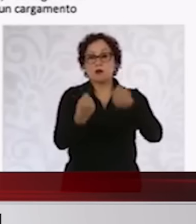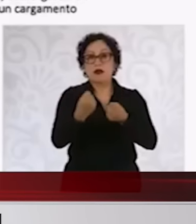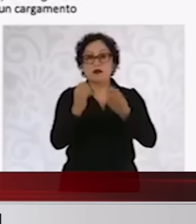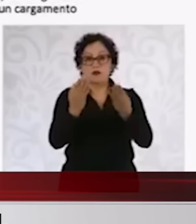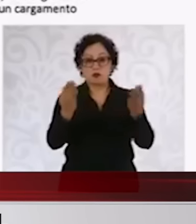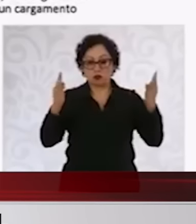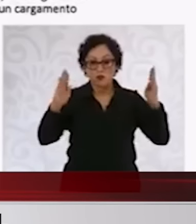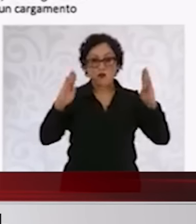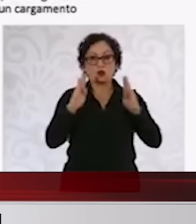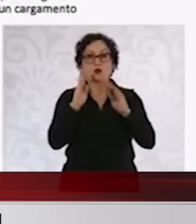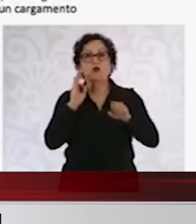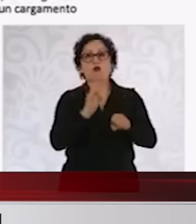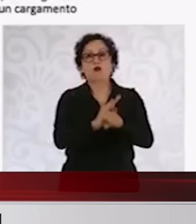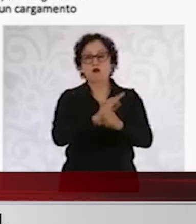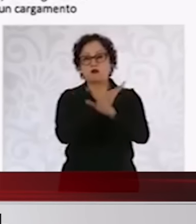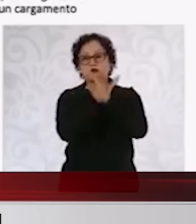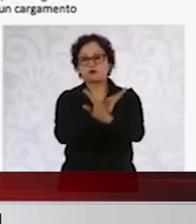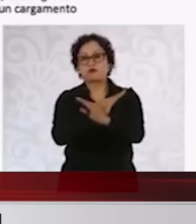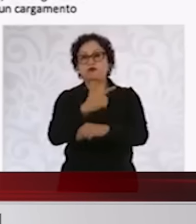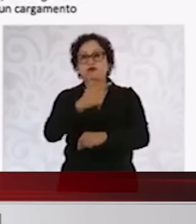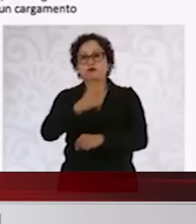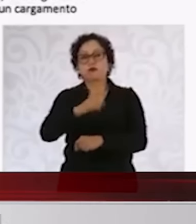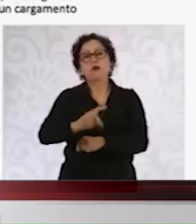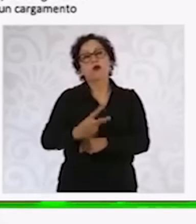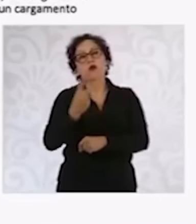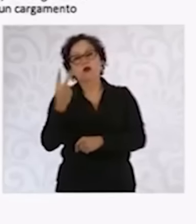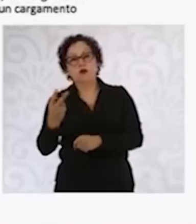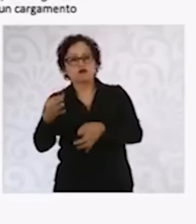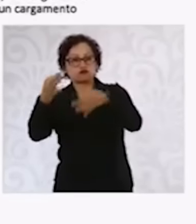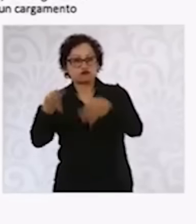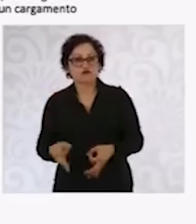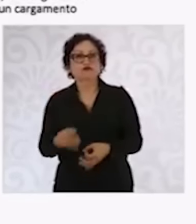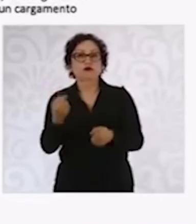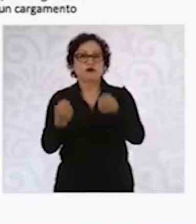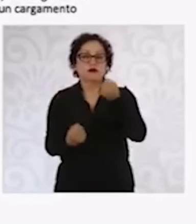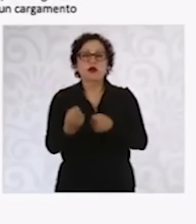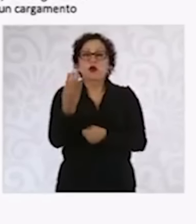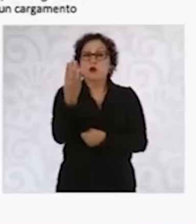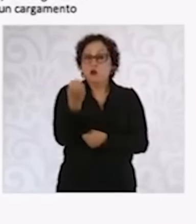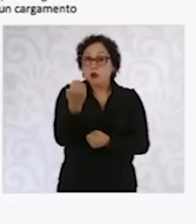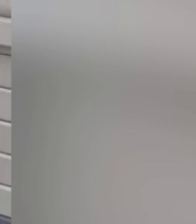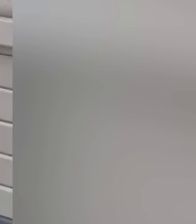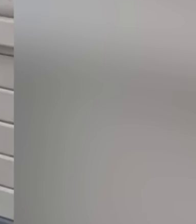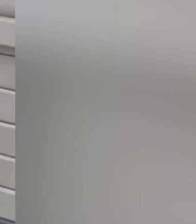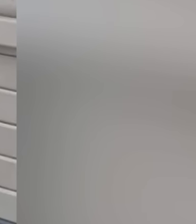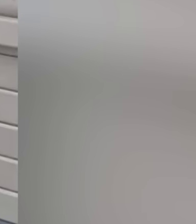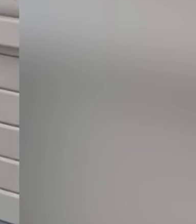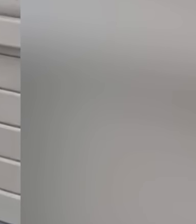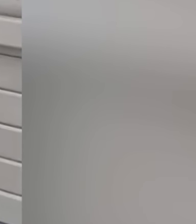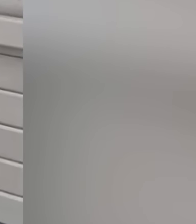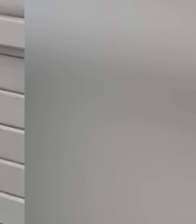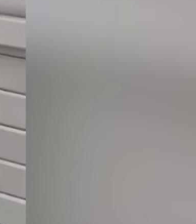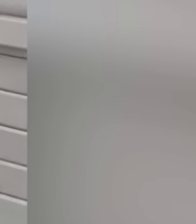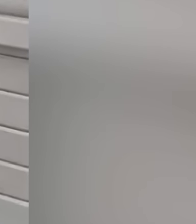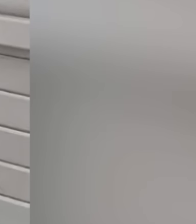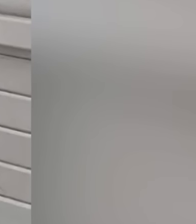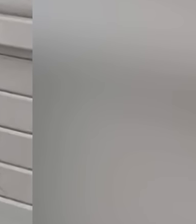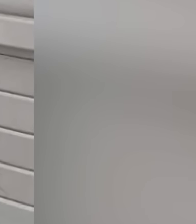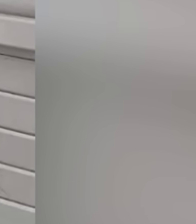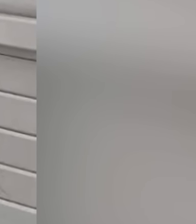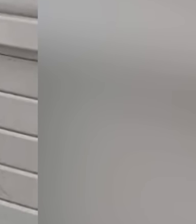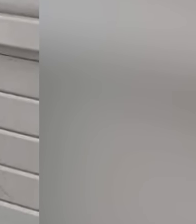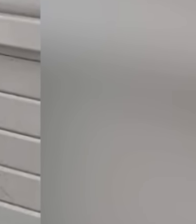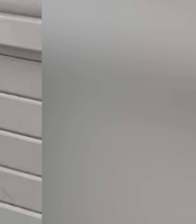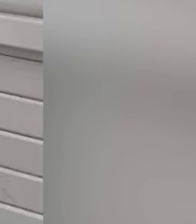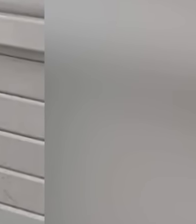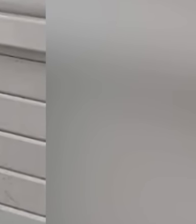artesanal, dos con blindaje de fábrica, además de 9 automóviles y 3 motocicletas. Como resultado, también se